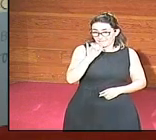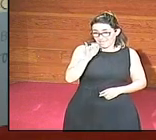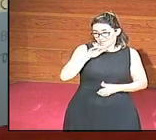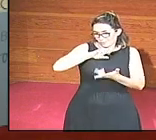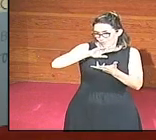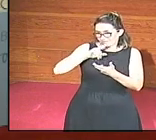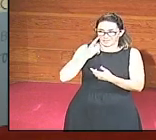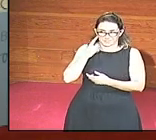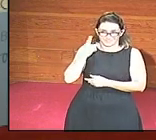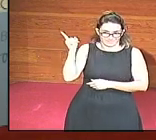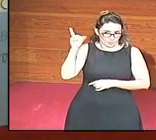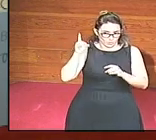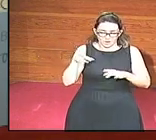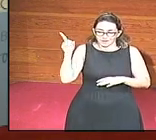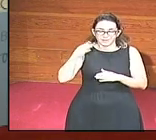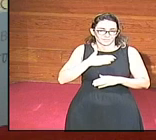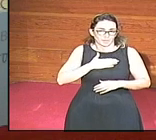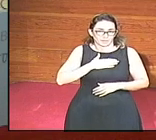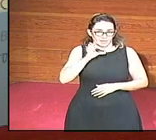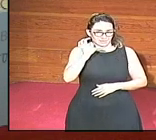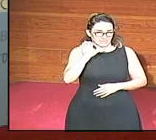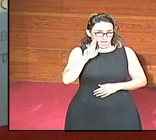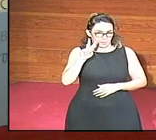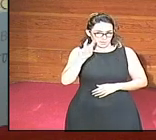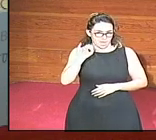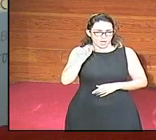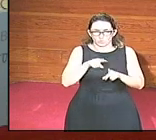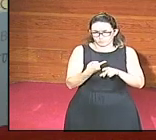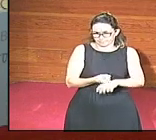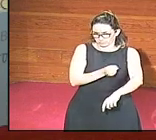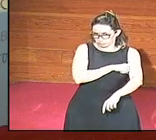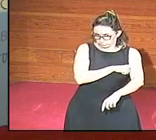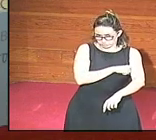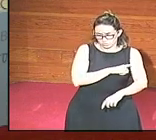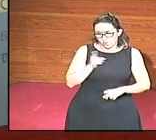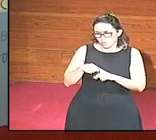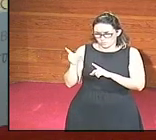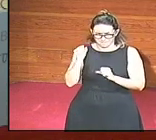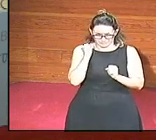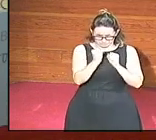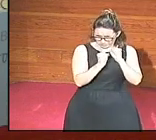gente serbia más radical, los que han cometido las matanzas más fuertes